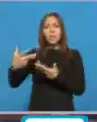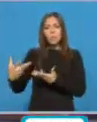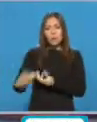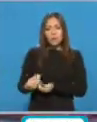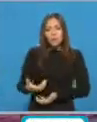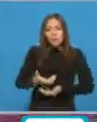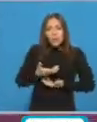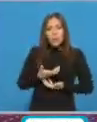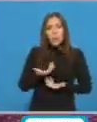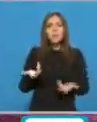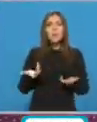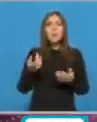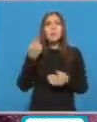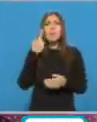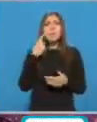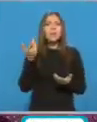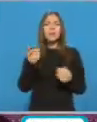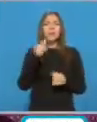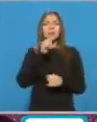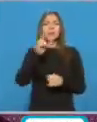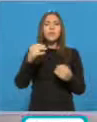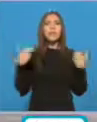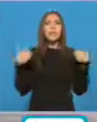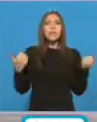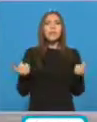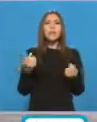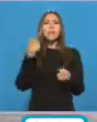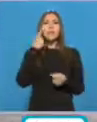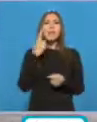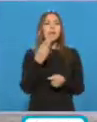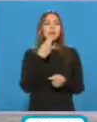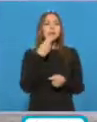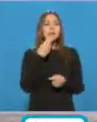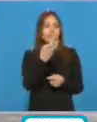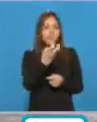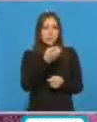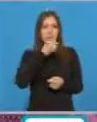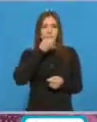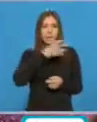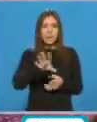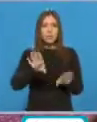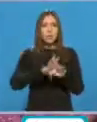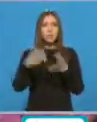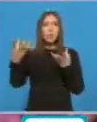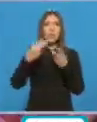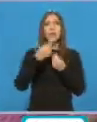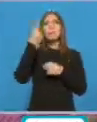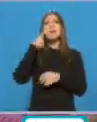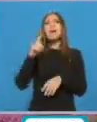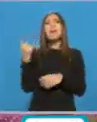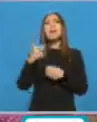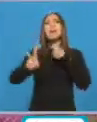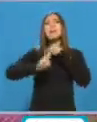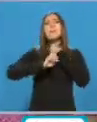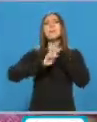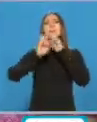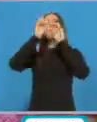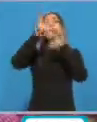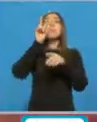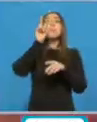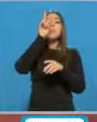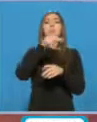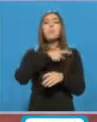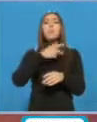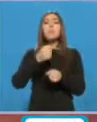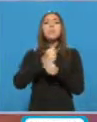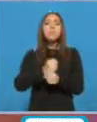un objetivo para tener una especie como estas tan extraordinaria, pues dentro de un anaquel. Antes de decir que